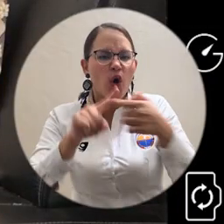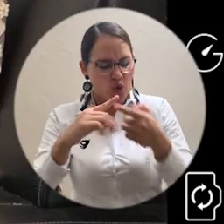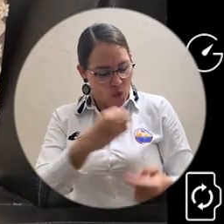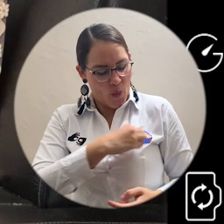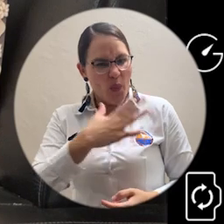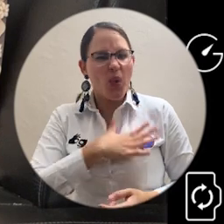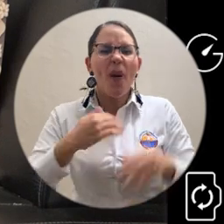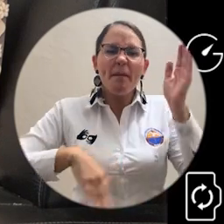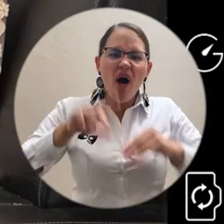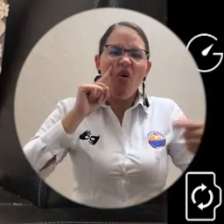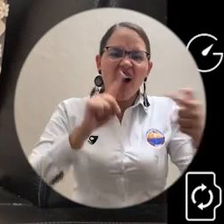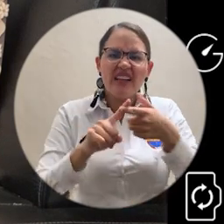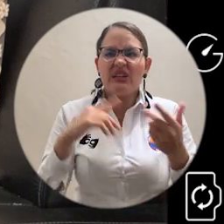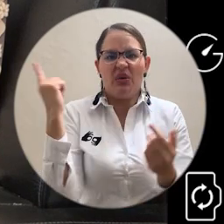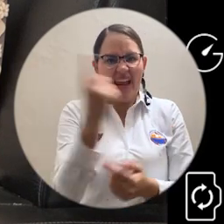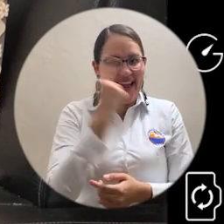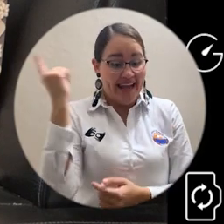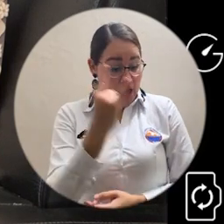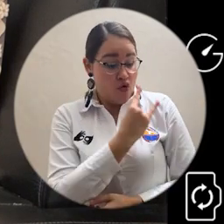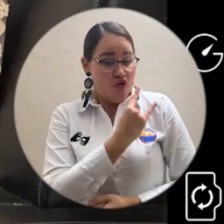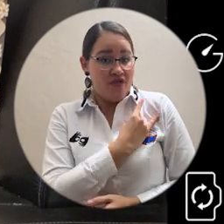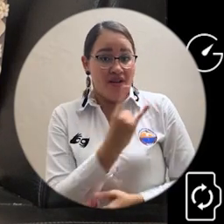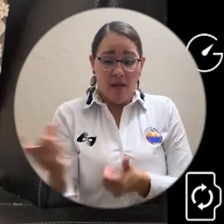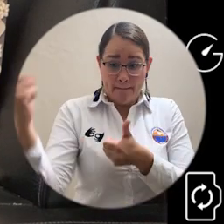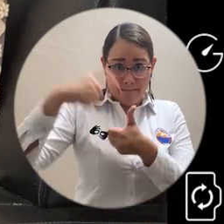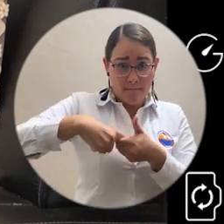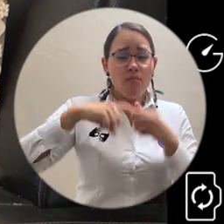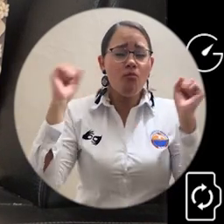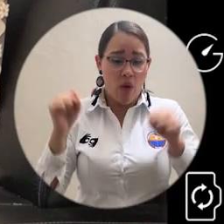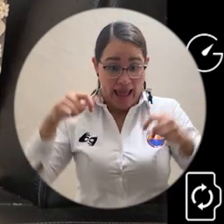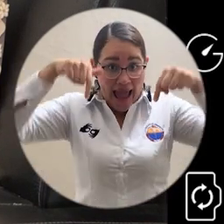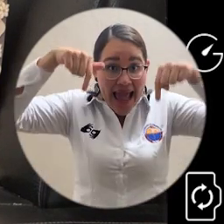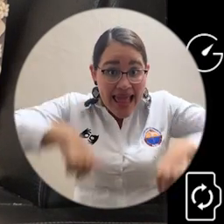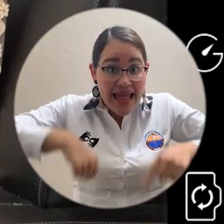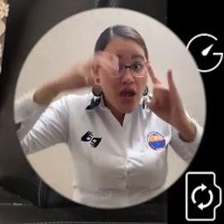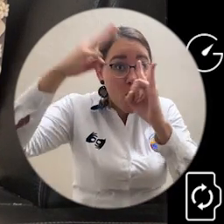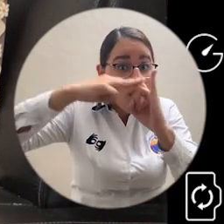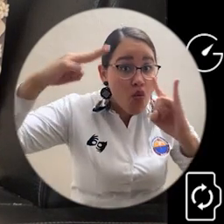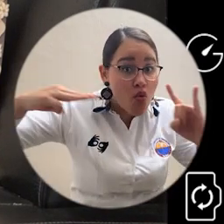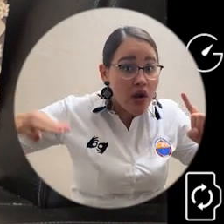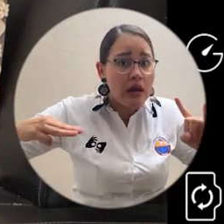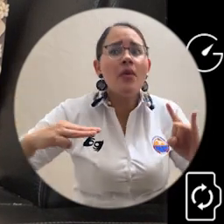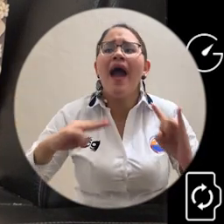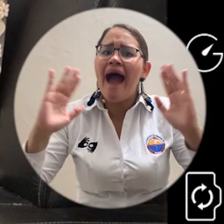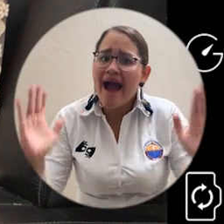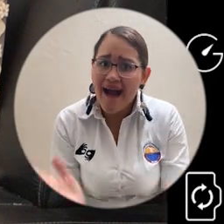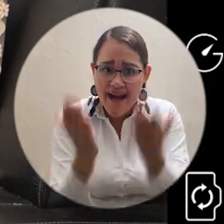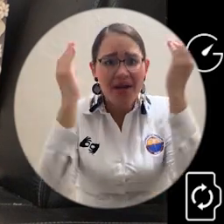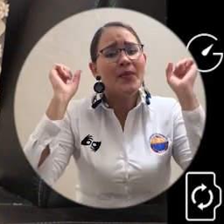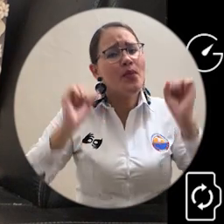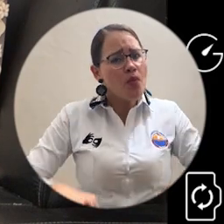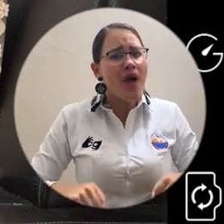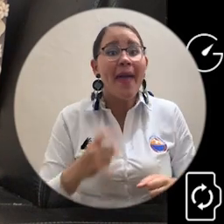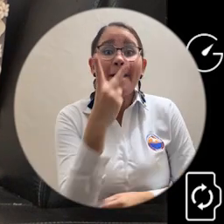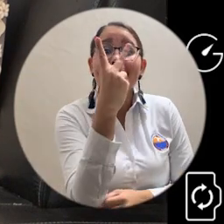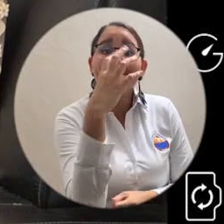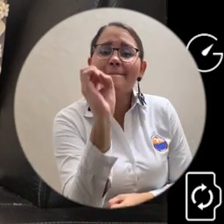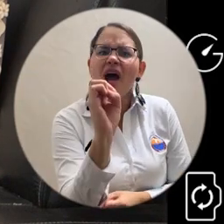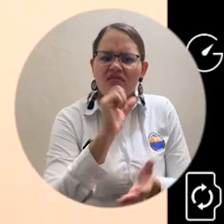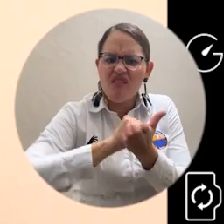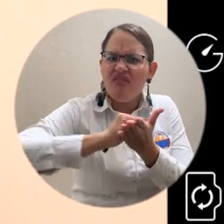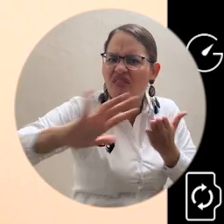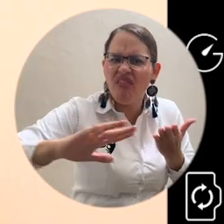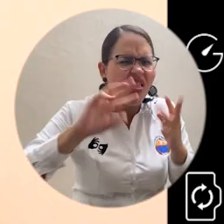a la sociedad colombiana, esta Casa de Estudios Superiores abre convocatoria para 20 becas en la maestría en escrituras